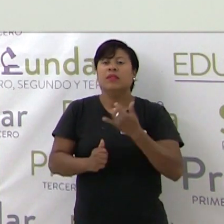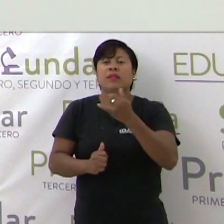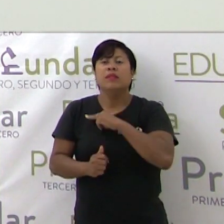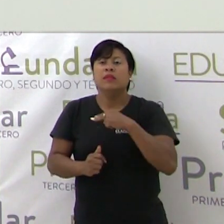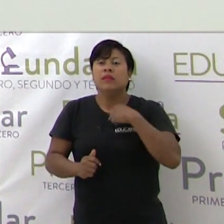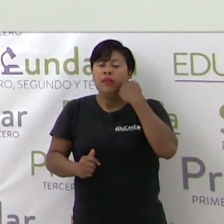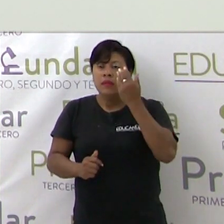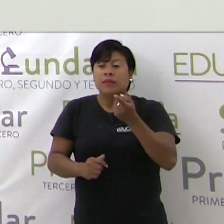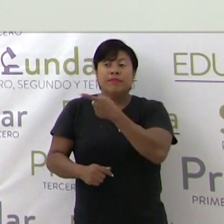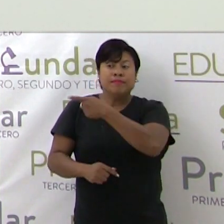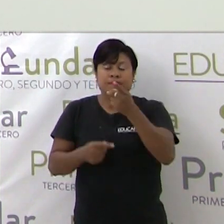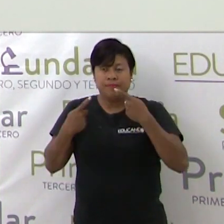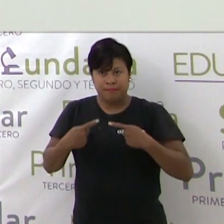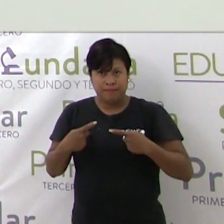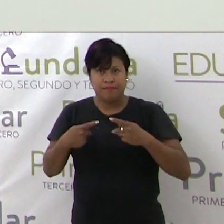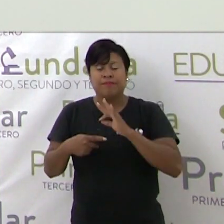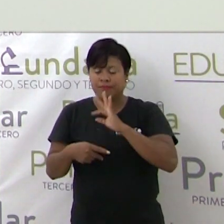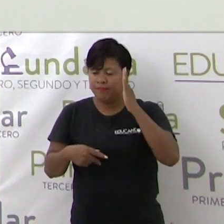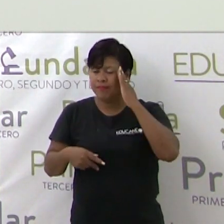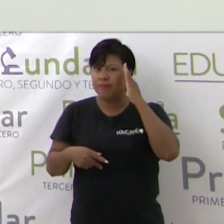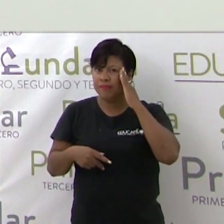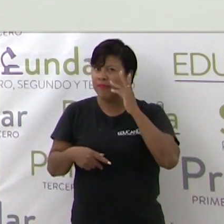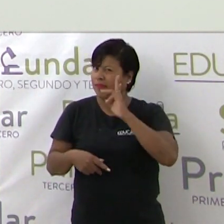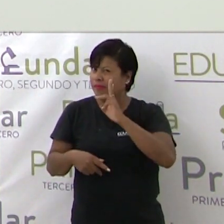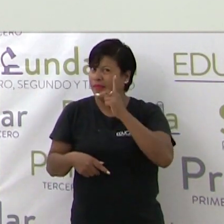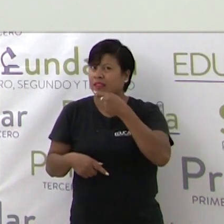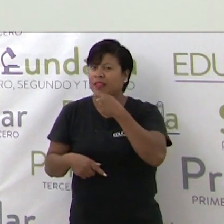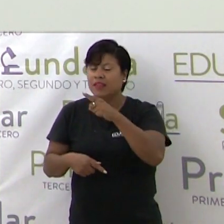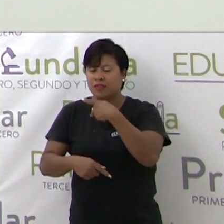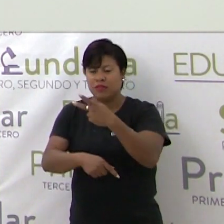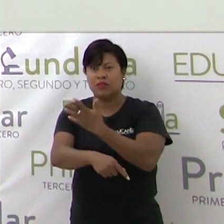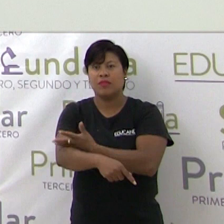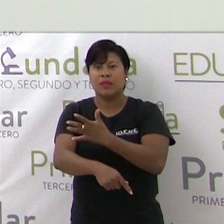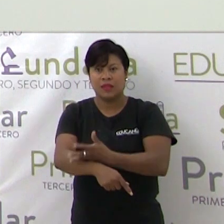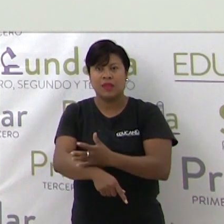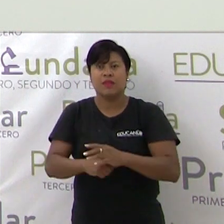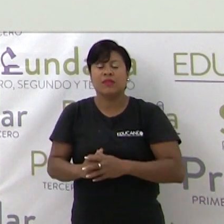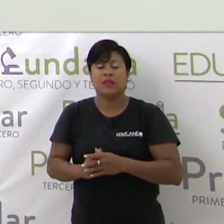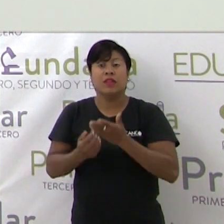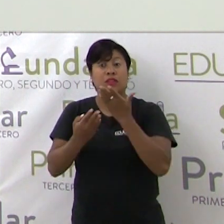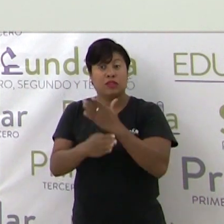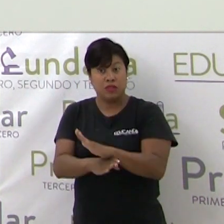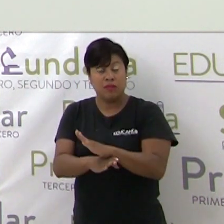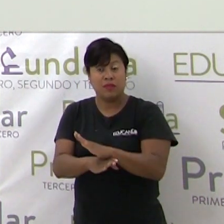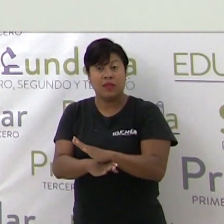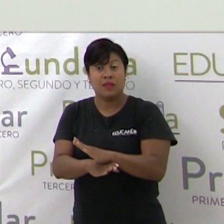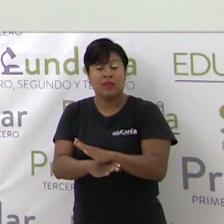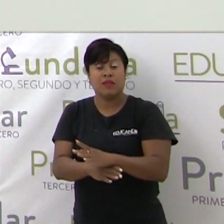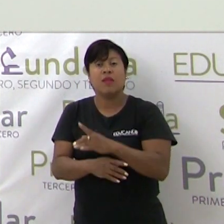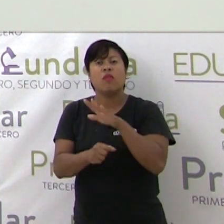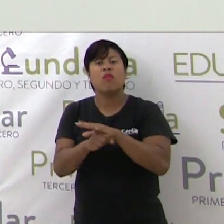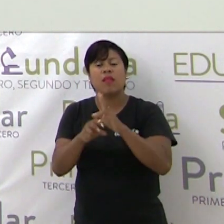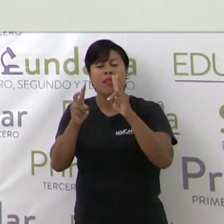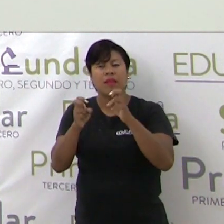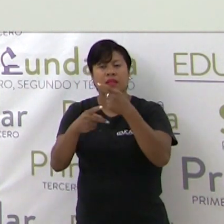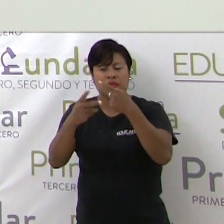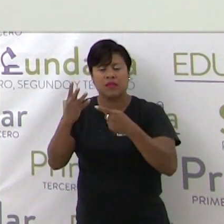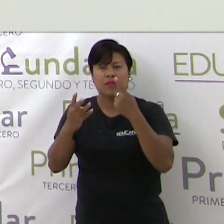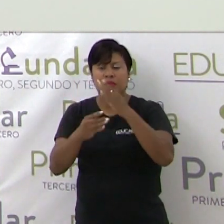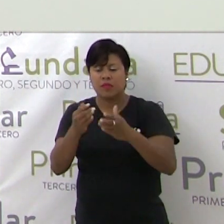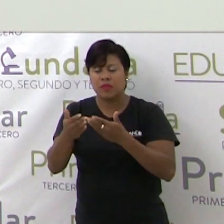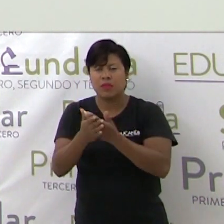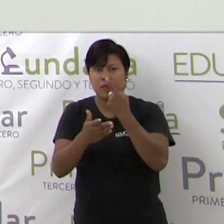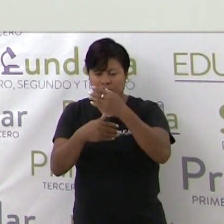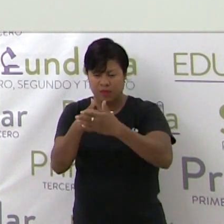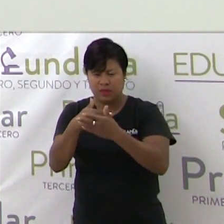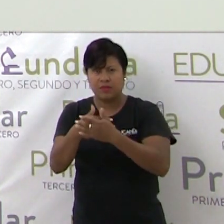queramos que los demás lo conozcan. Vamos a ver qué dicen sus compañeros y compañeras acerca de ¿qué textos proponen ellos para la